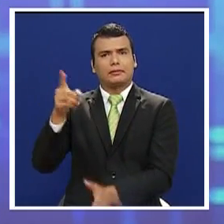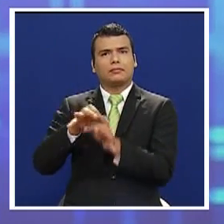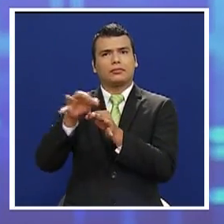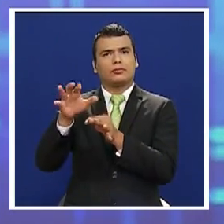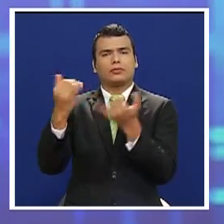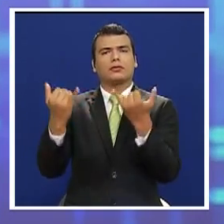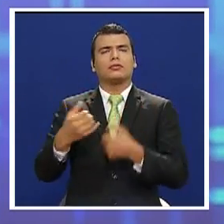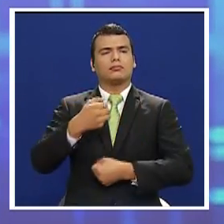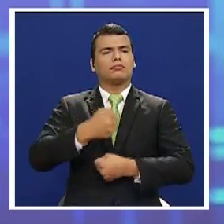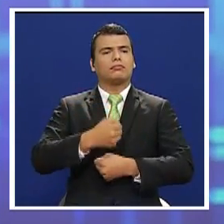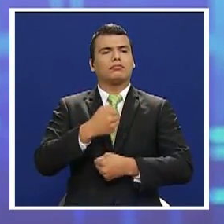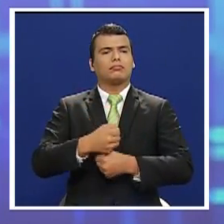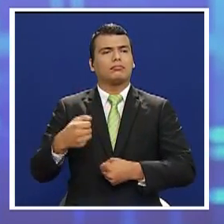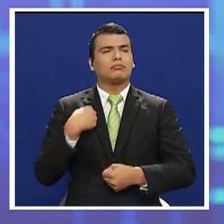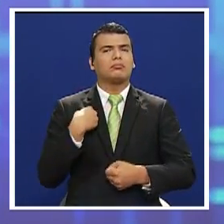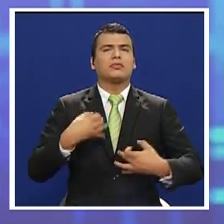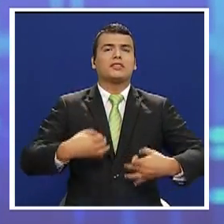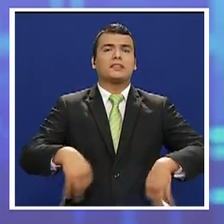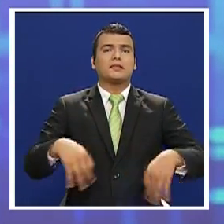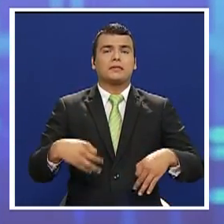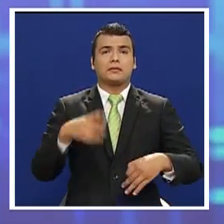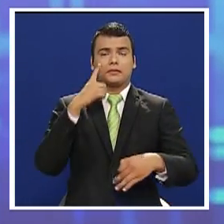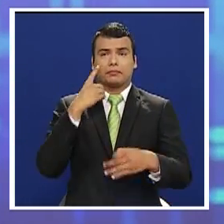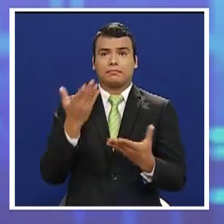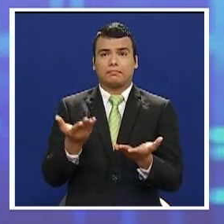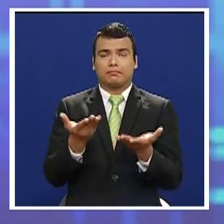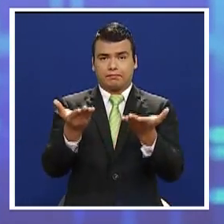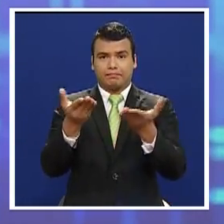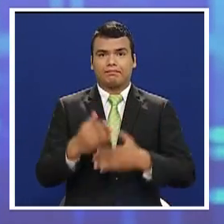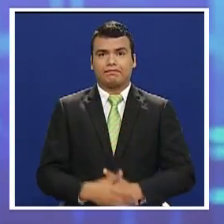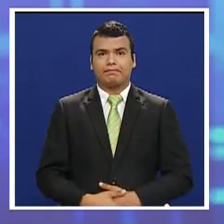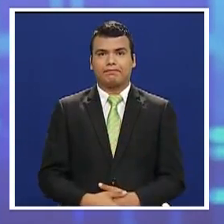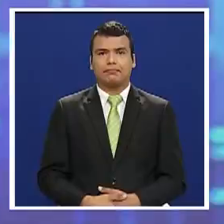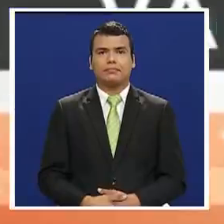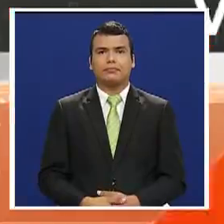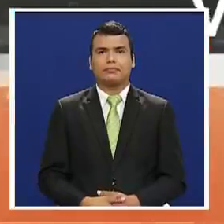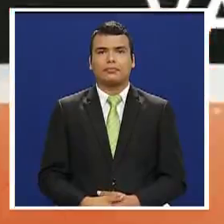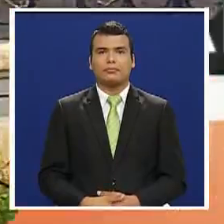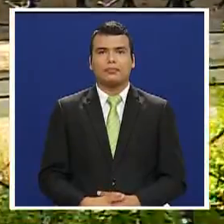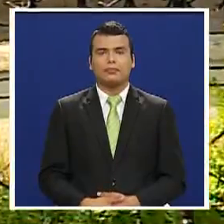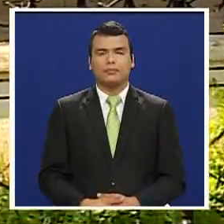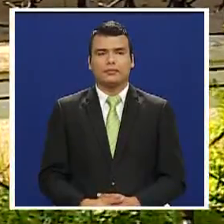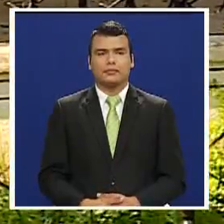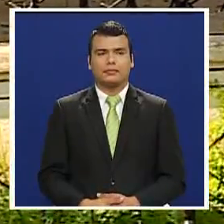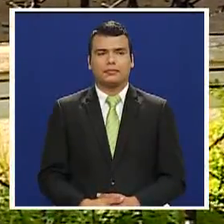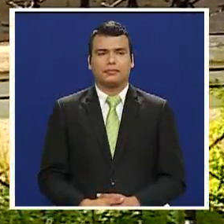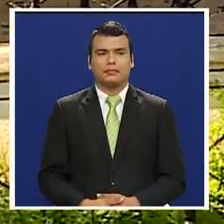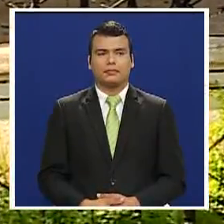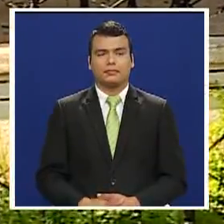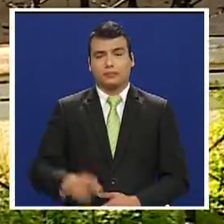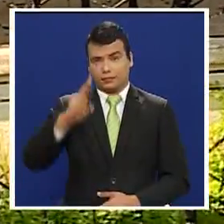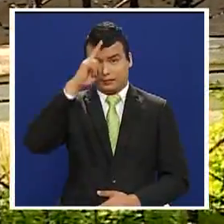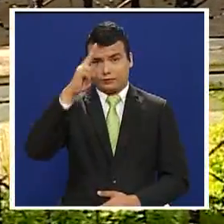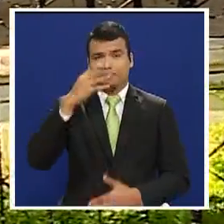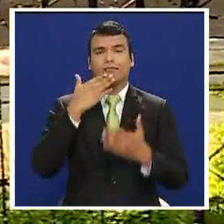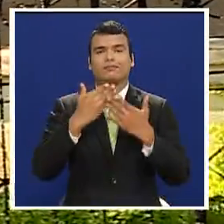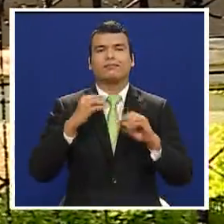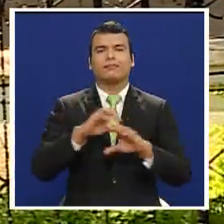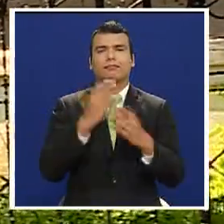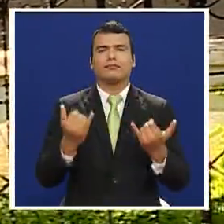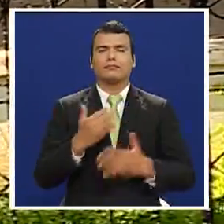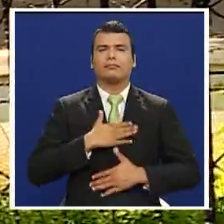Y Telepacífico Noticias, con su nuevo formato, es líder en la descentralización informativa en el país. Hoy nos vamos al municipio de La Unión, donde a los que